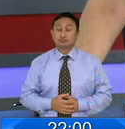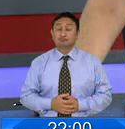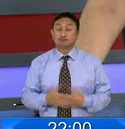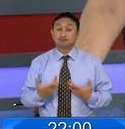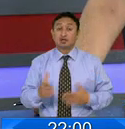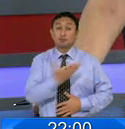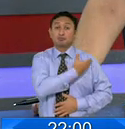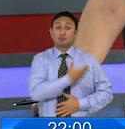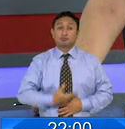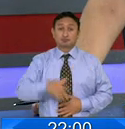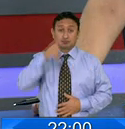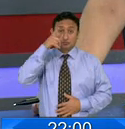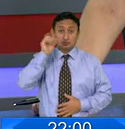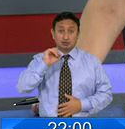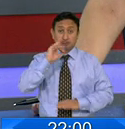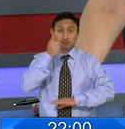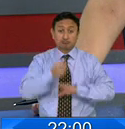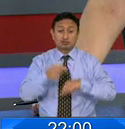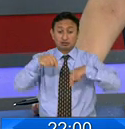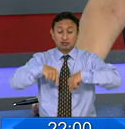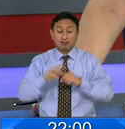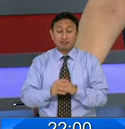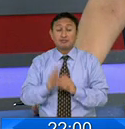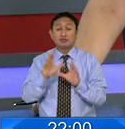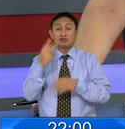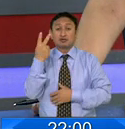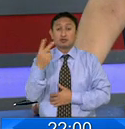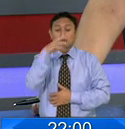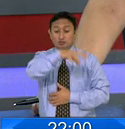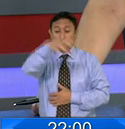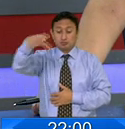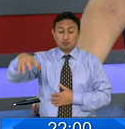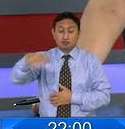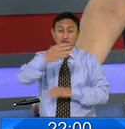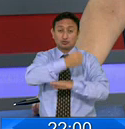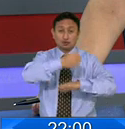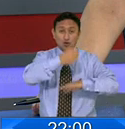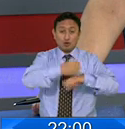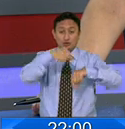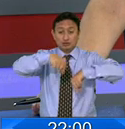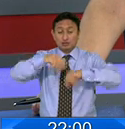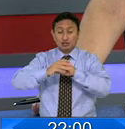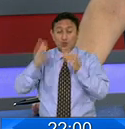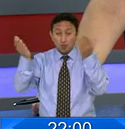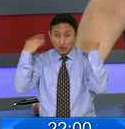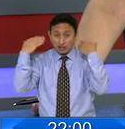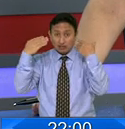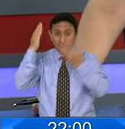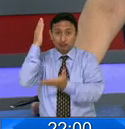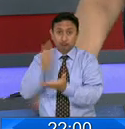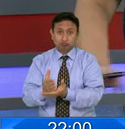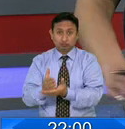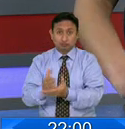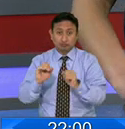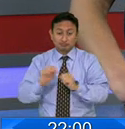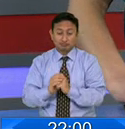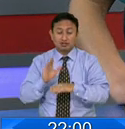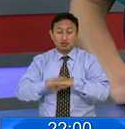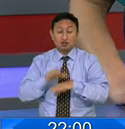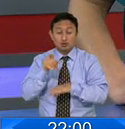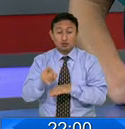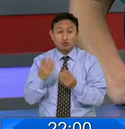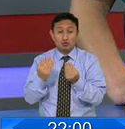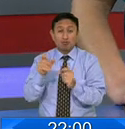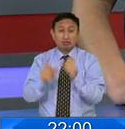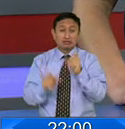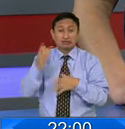El presidente Guillermo Lasso decretó estado de excepción para toda la provincia del Oro y la ciudad de Guayaquil. Esto debido a los